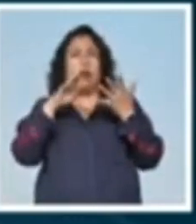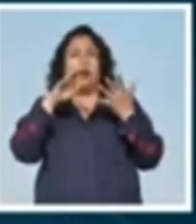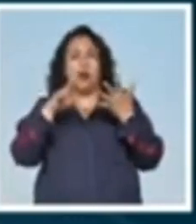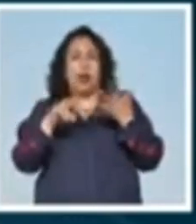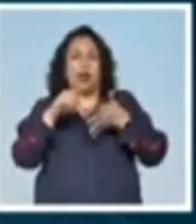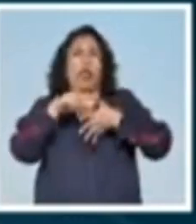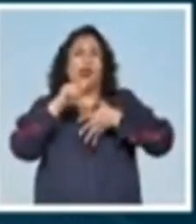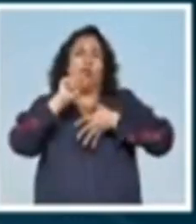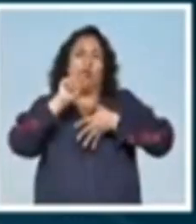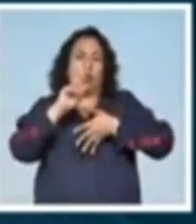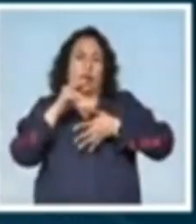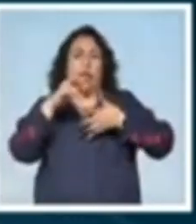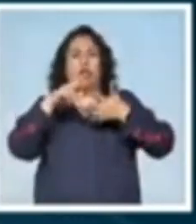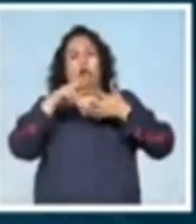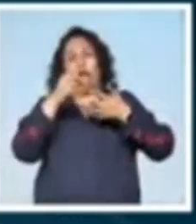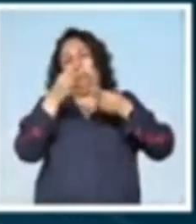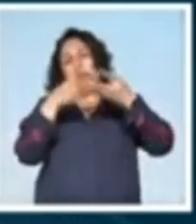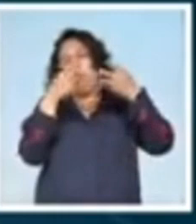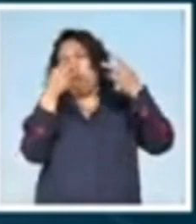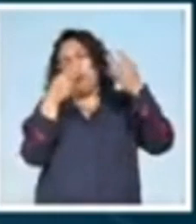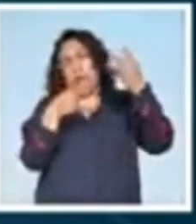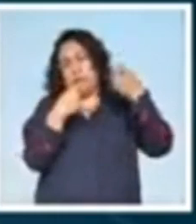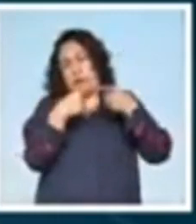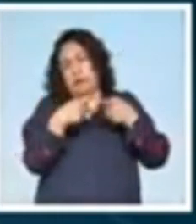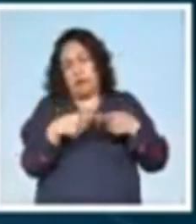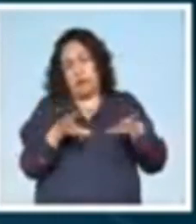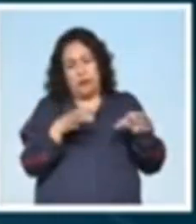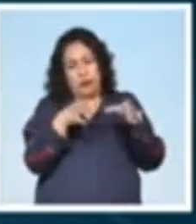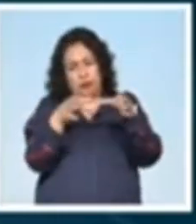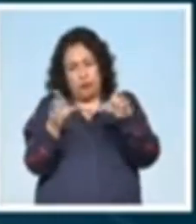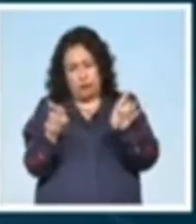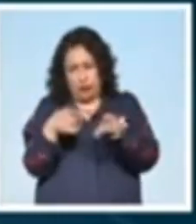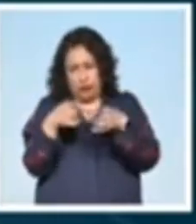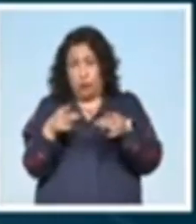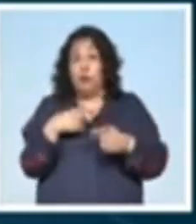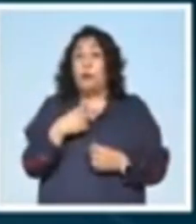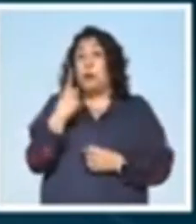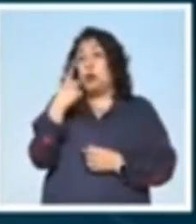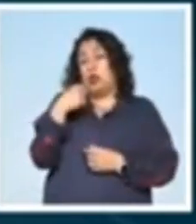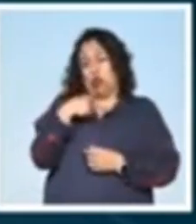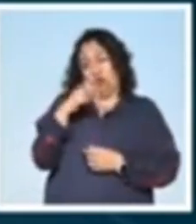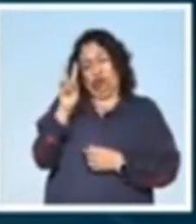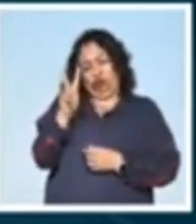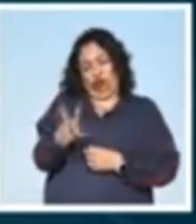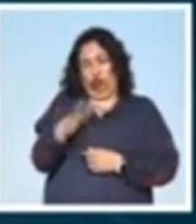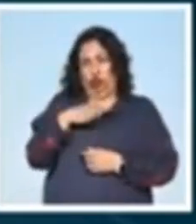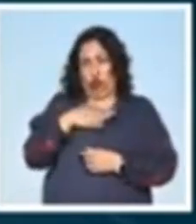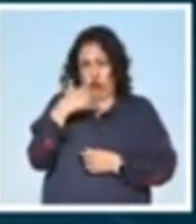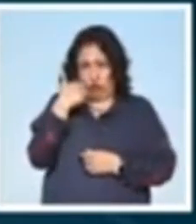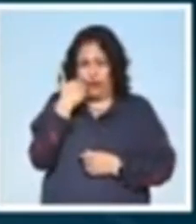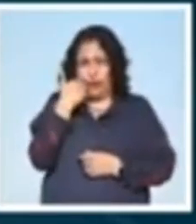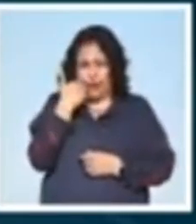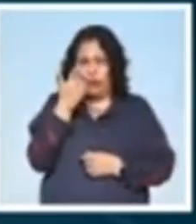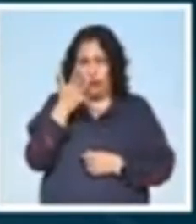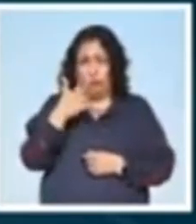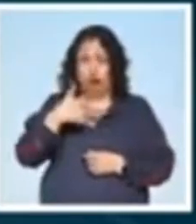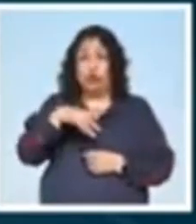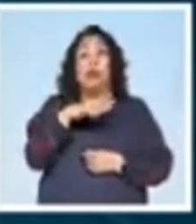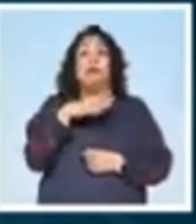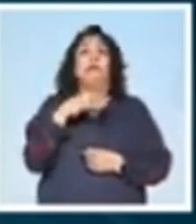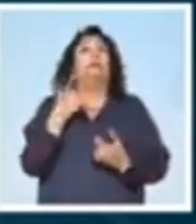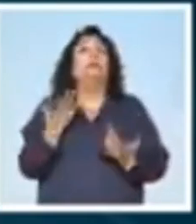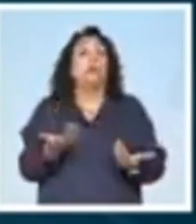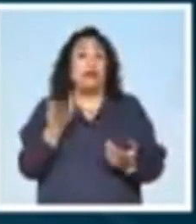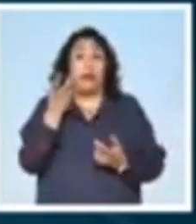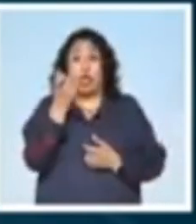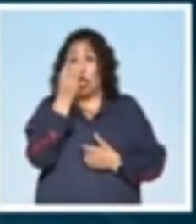rock, jazz y blues, entre otros. Una de las, de lo que yo personalmente busqué, sí, es que